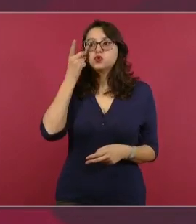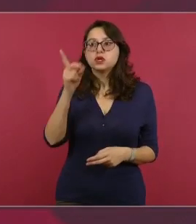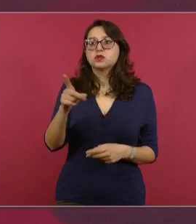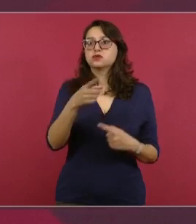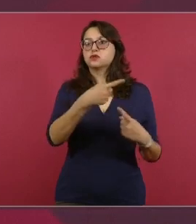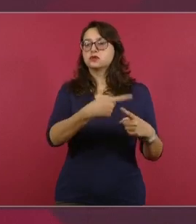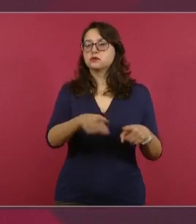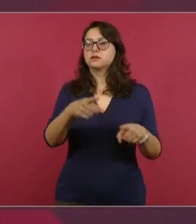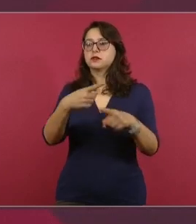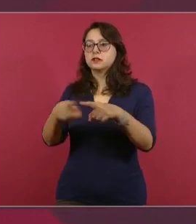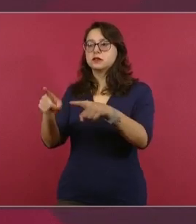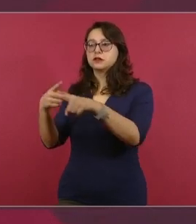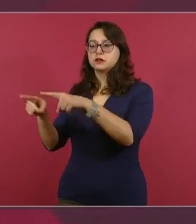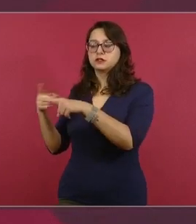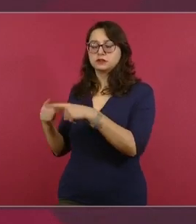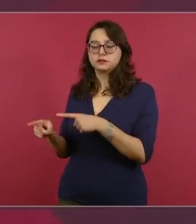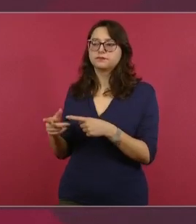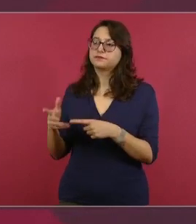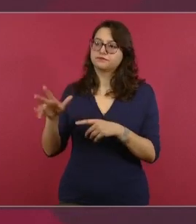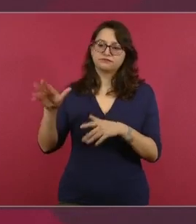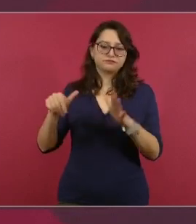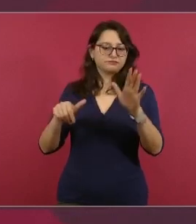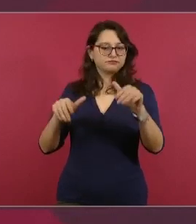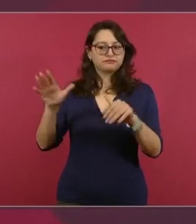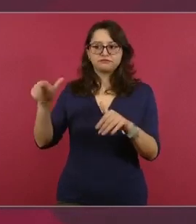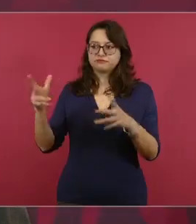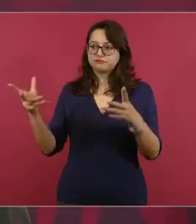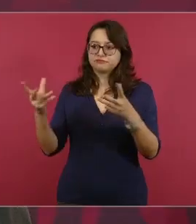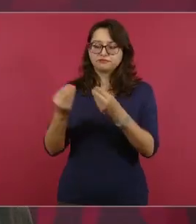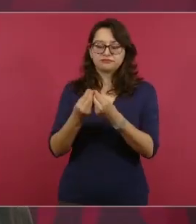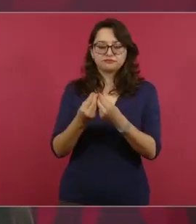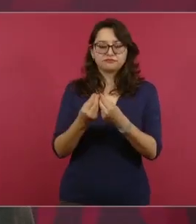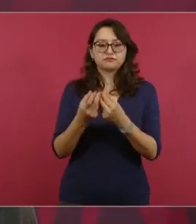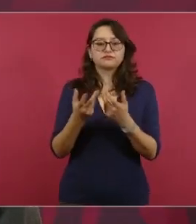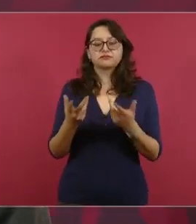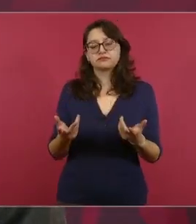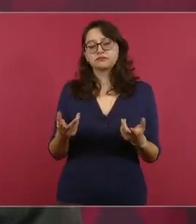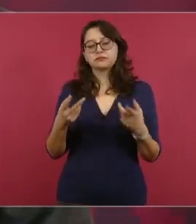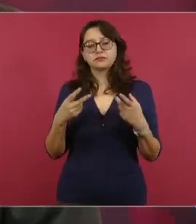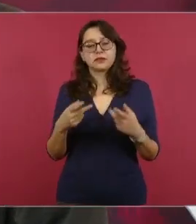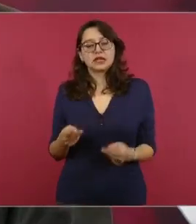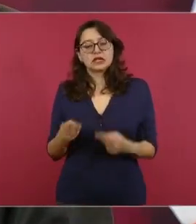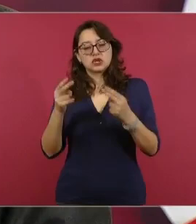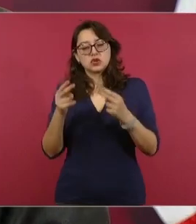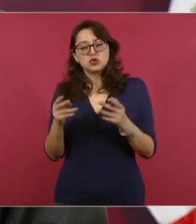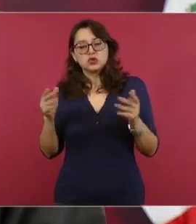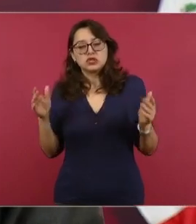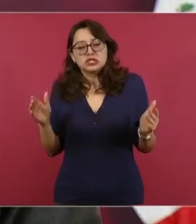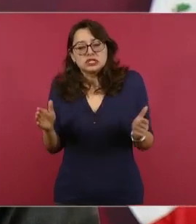comercios, los que tienen sus palapas y se buscan la vida